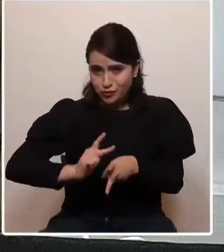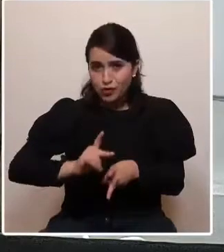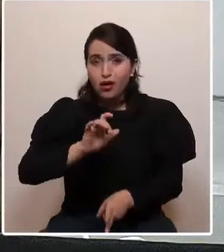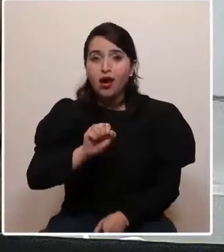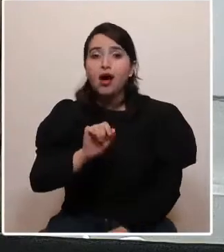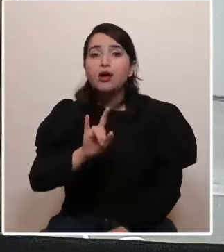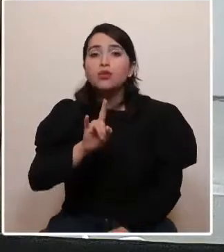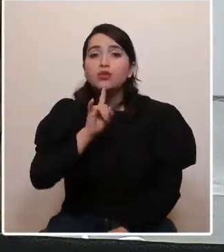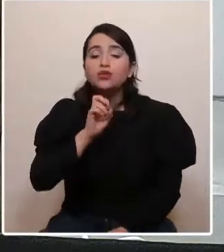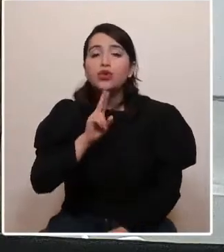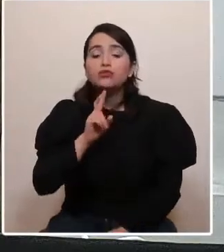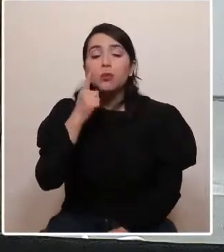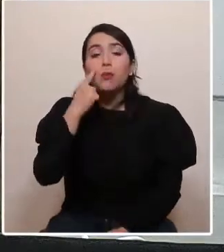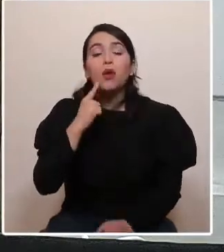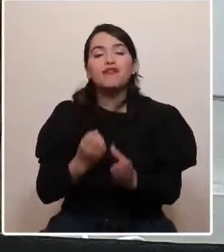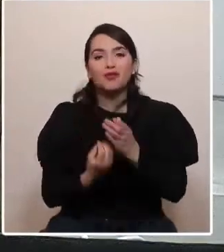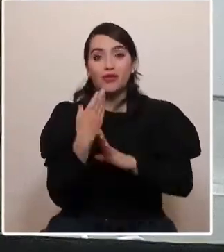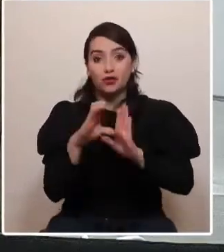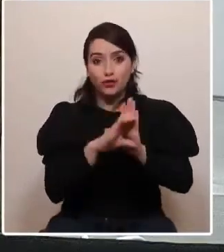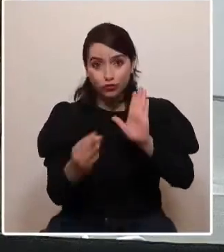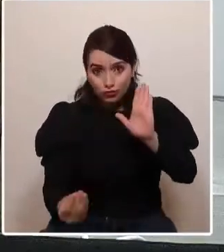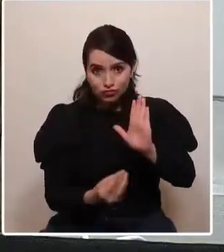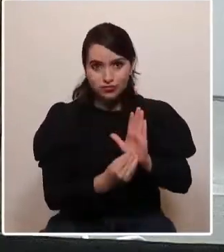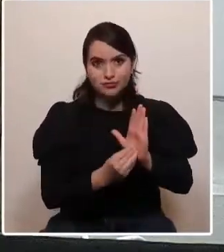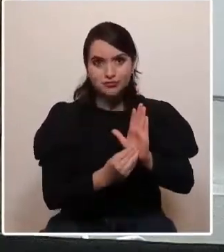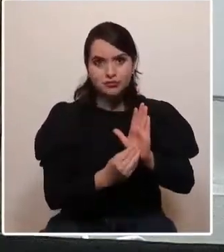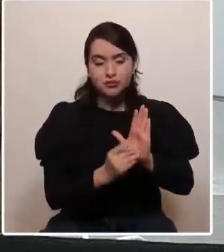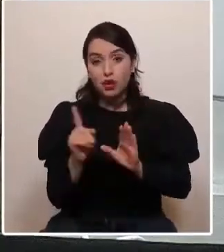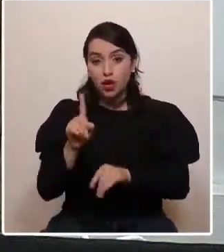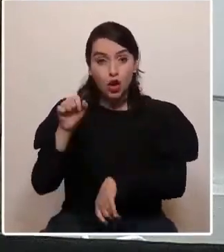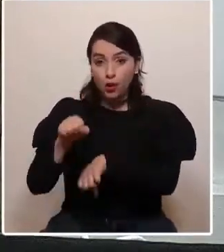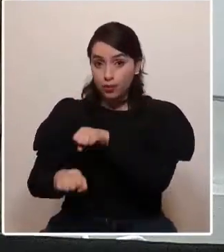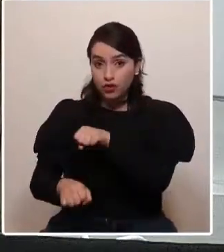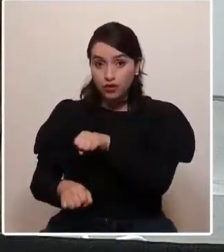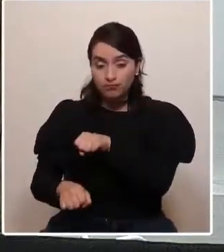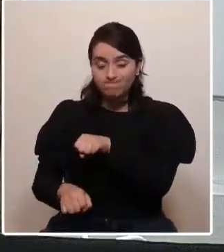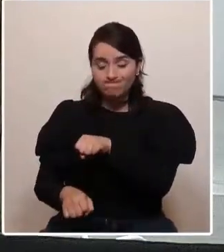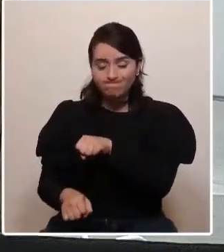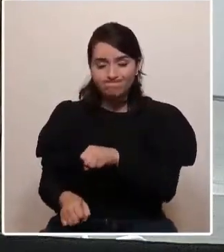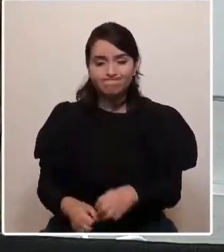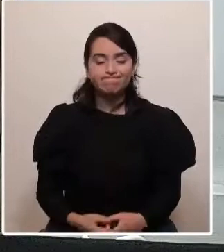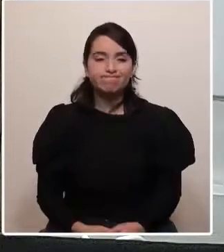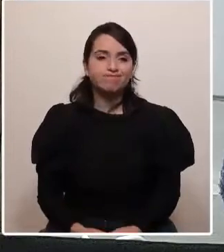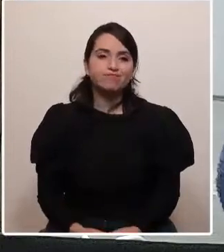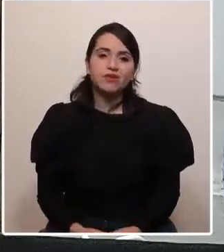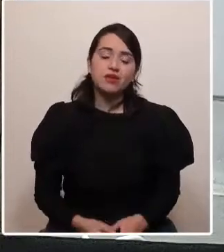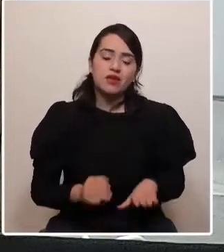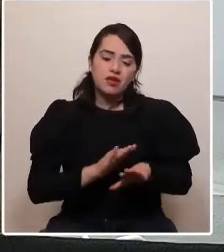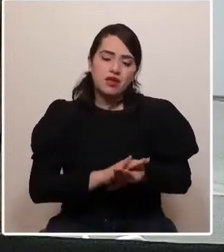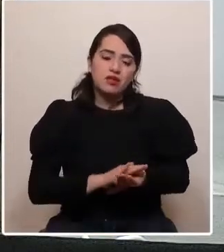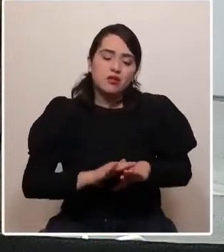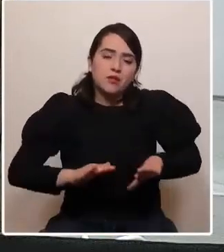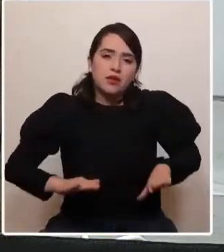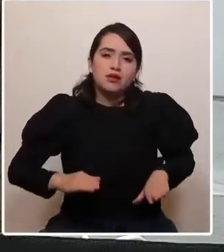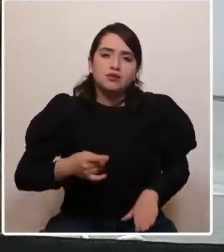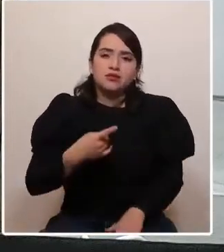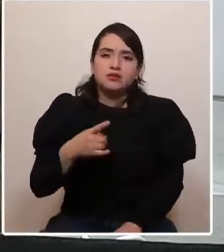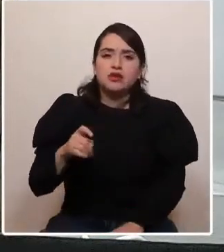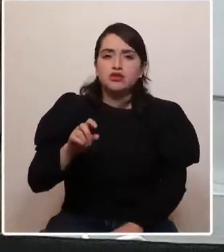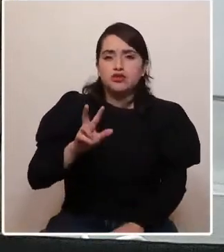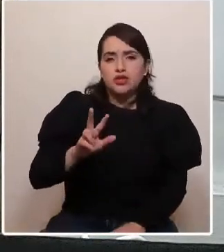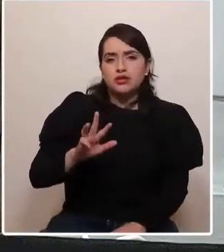nueva Constitución. De no aprobarse, no solo se terminaría con 189 años